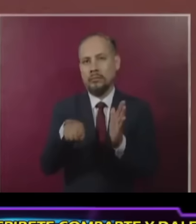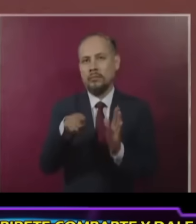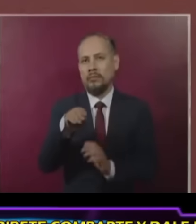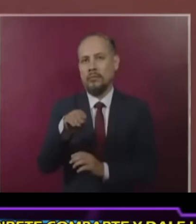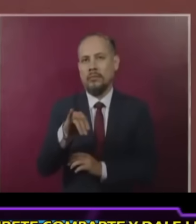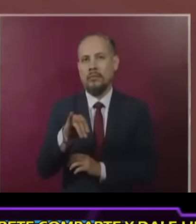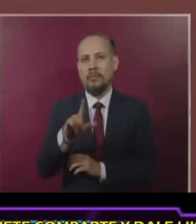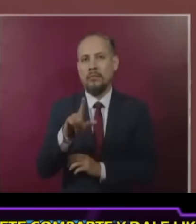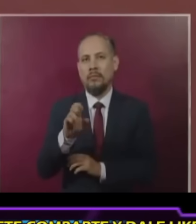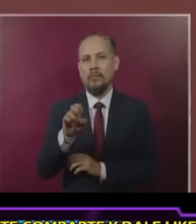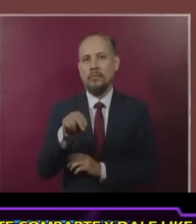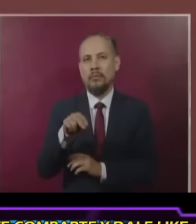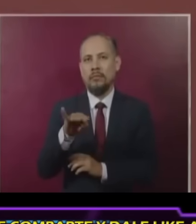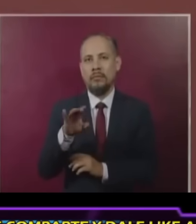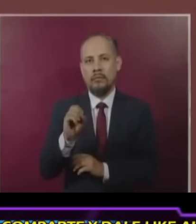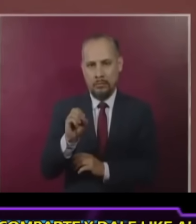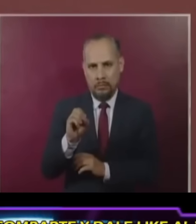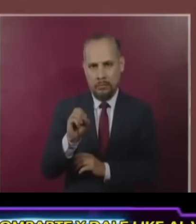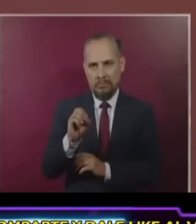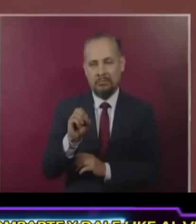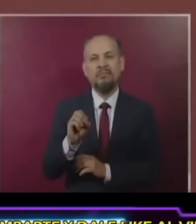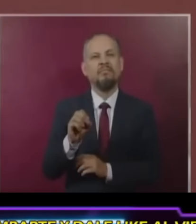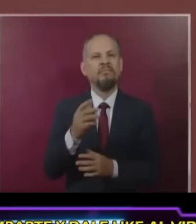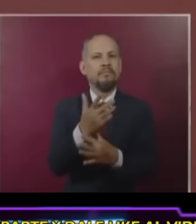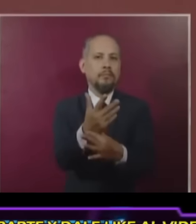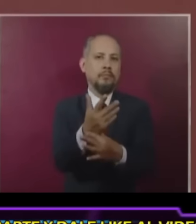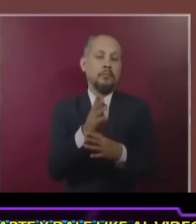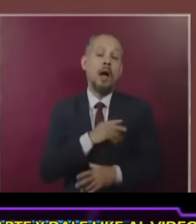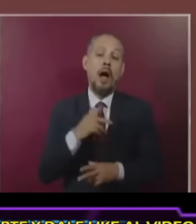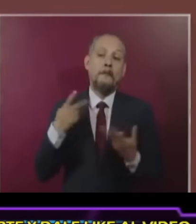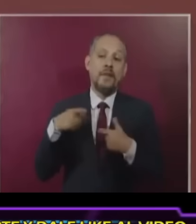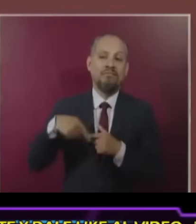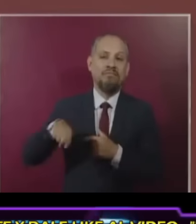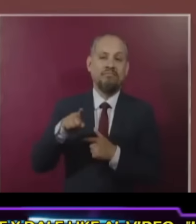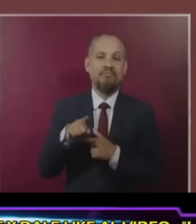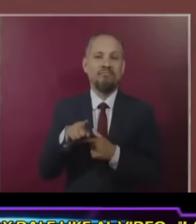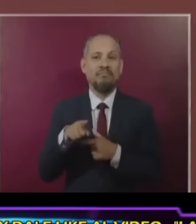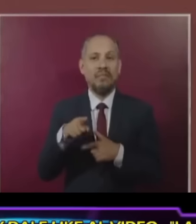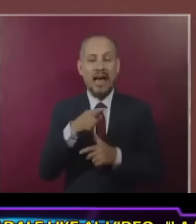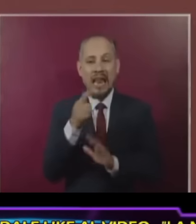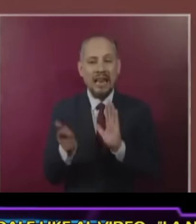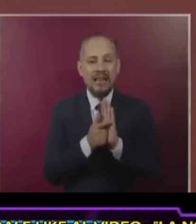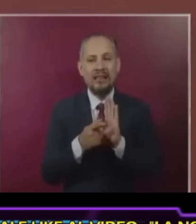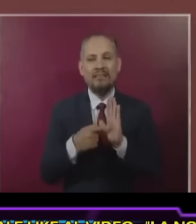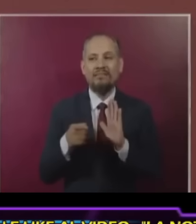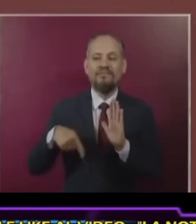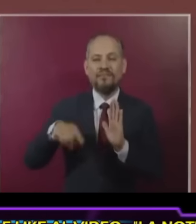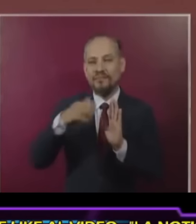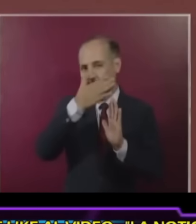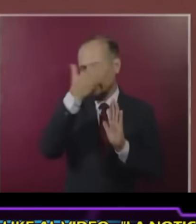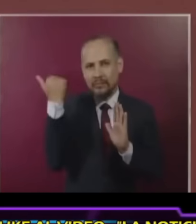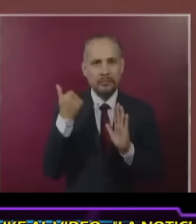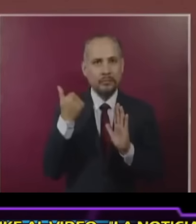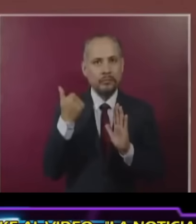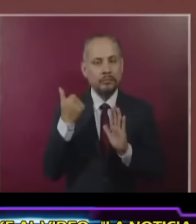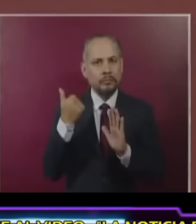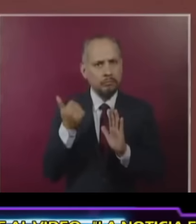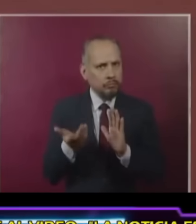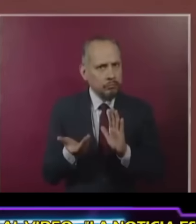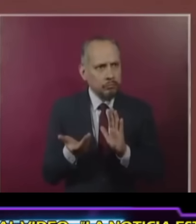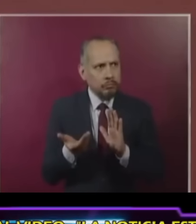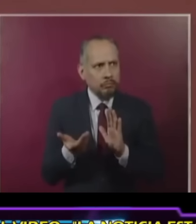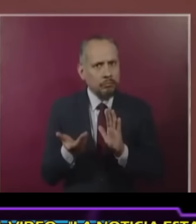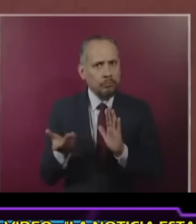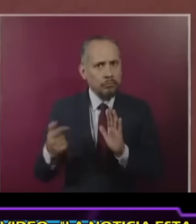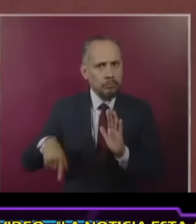porque la gente no entiende de leyes nada la gente es la más informada y la que más sabe